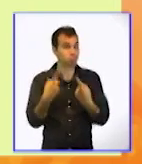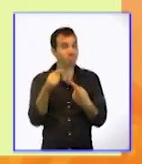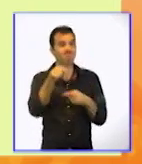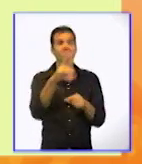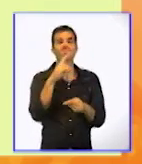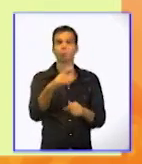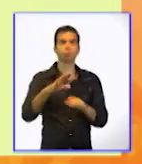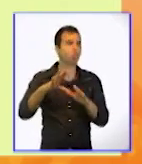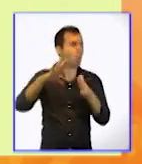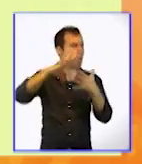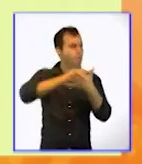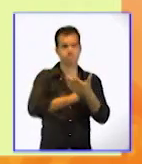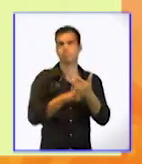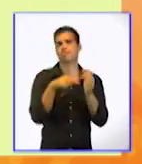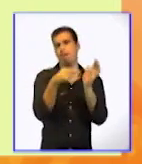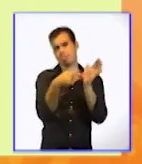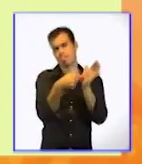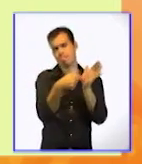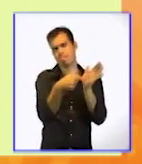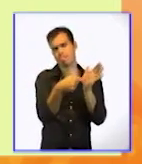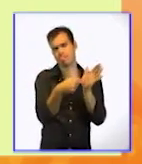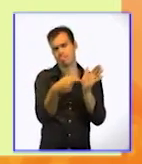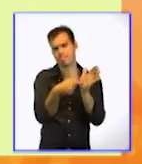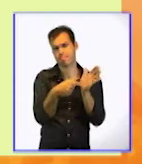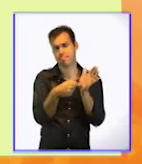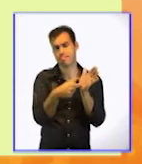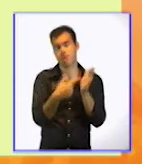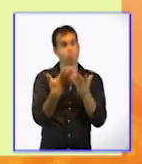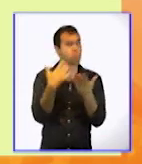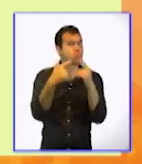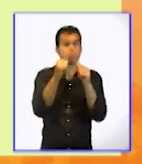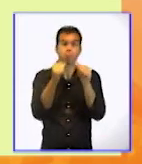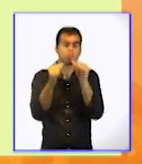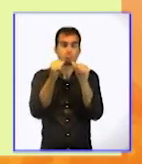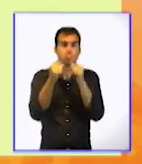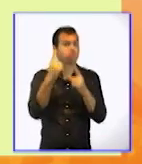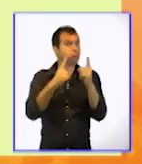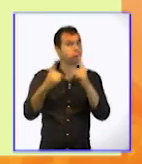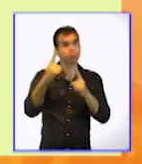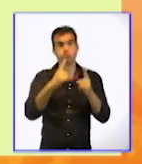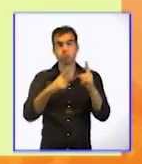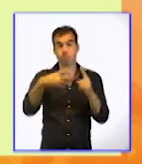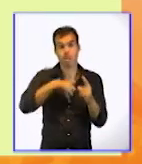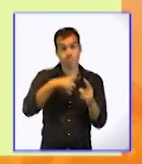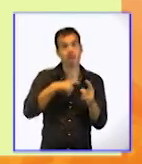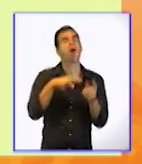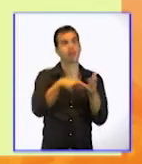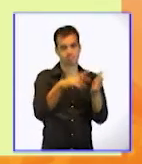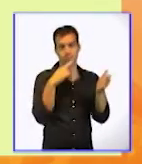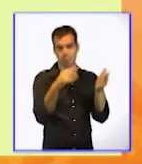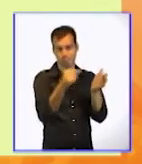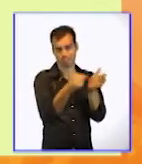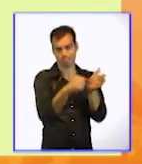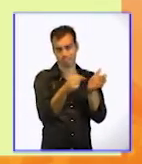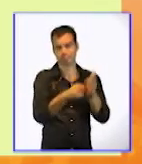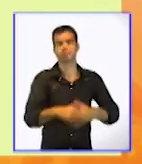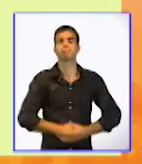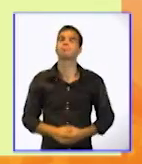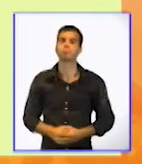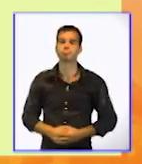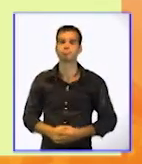ahí están todas las respuestas que ustedes pueden tener de interrogante o de duda en su hogar.